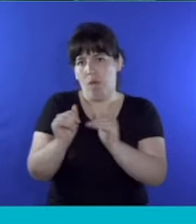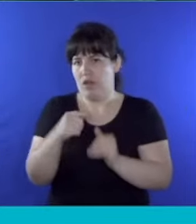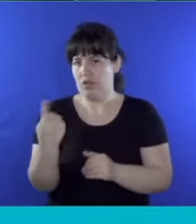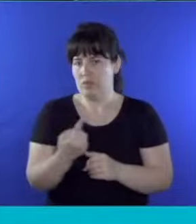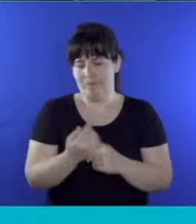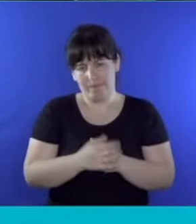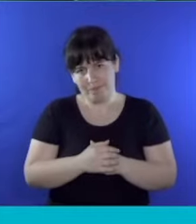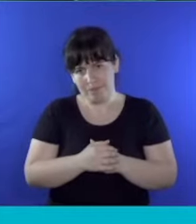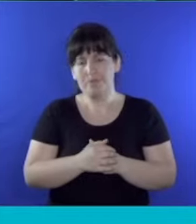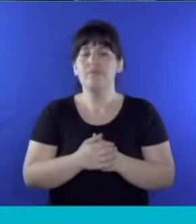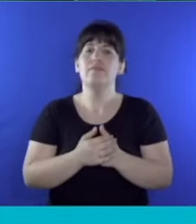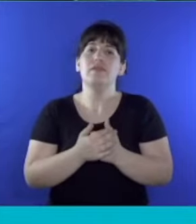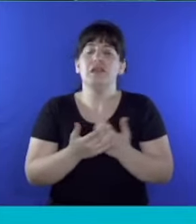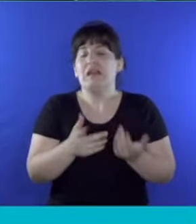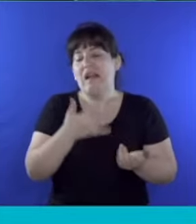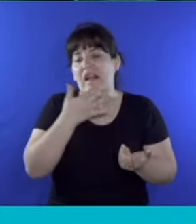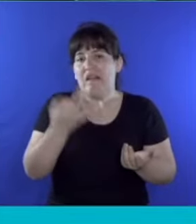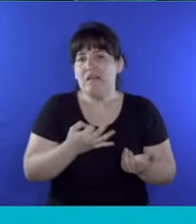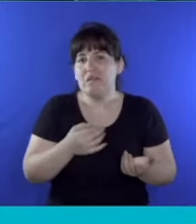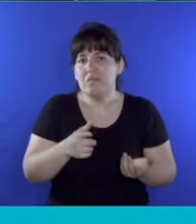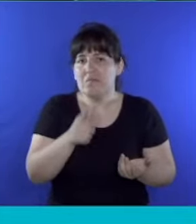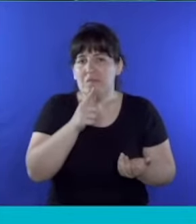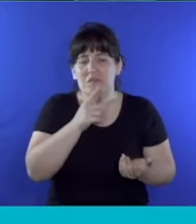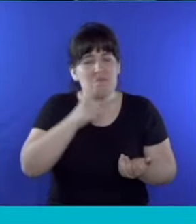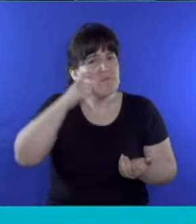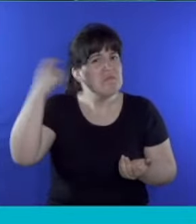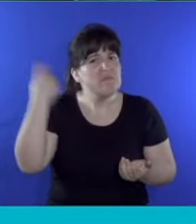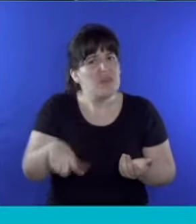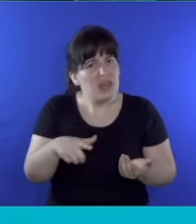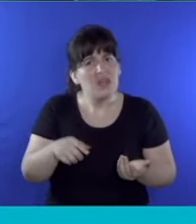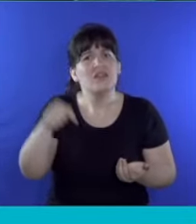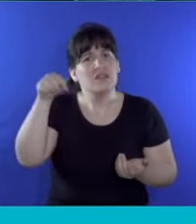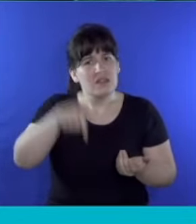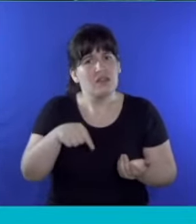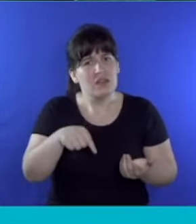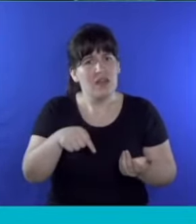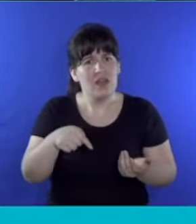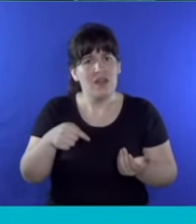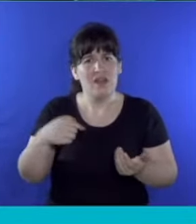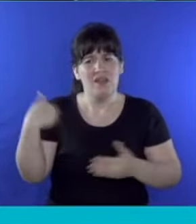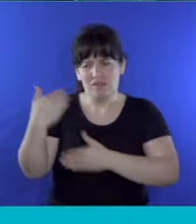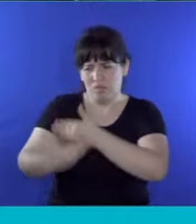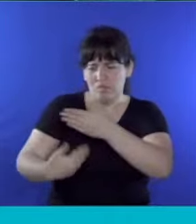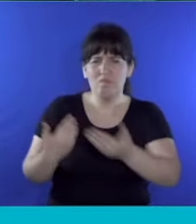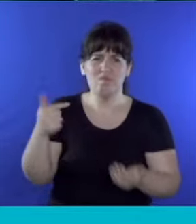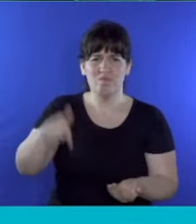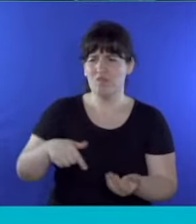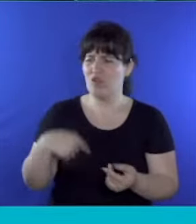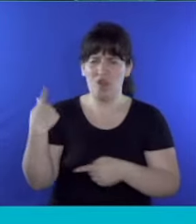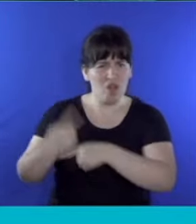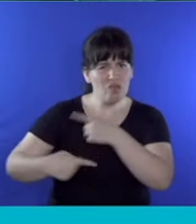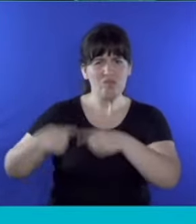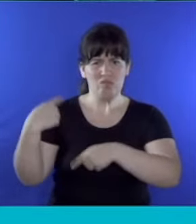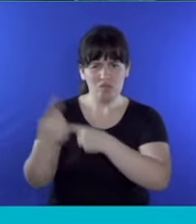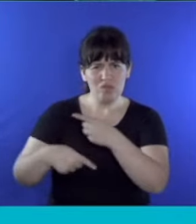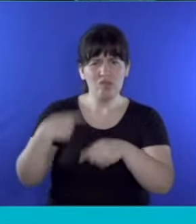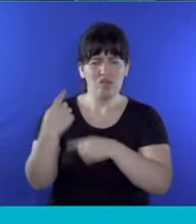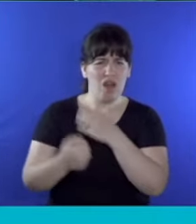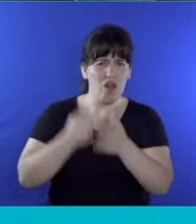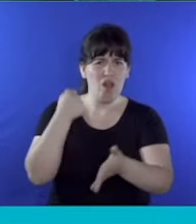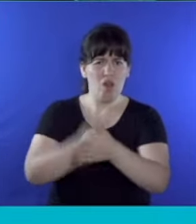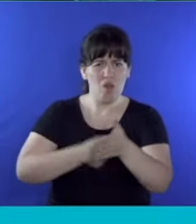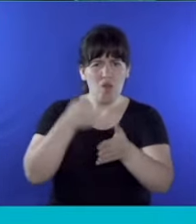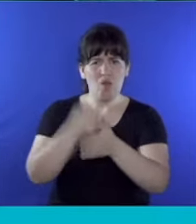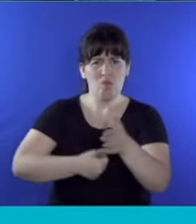nosotros. Así que la verdad es que me parece una vergüenza que en esta altura de la vida tengamos que seguir